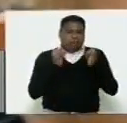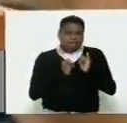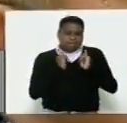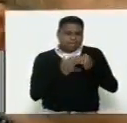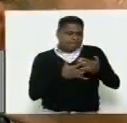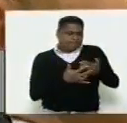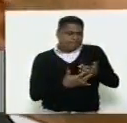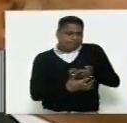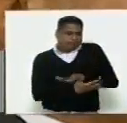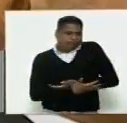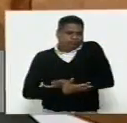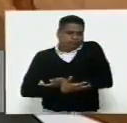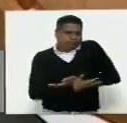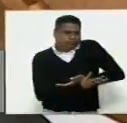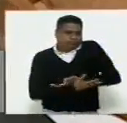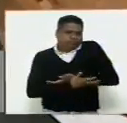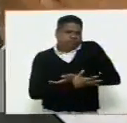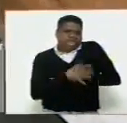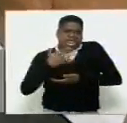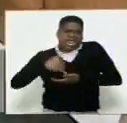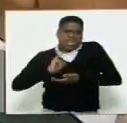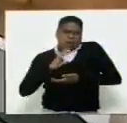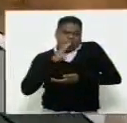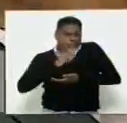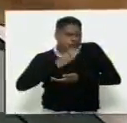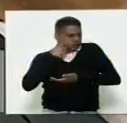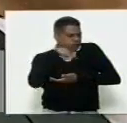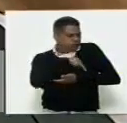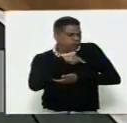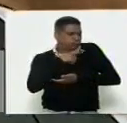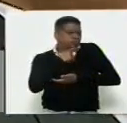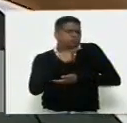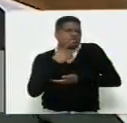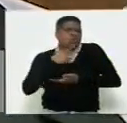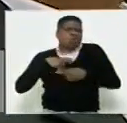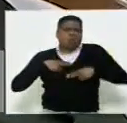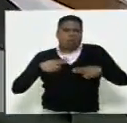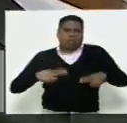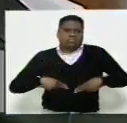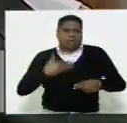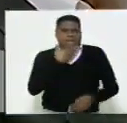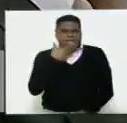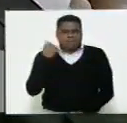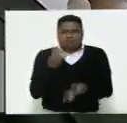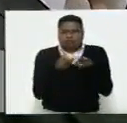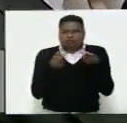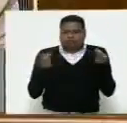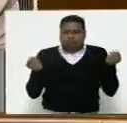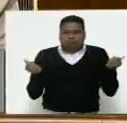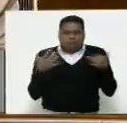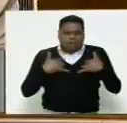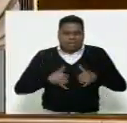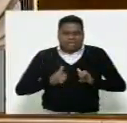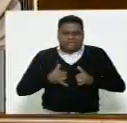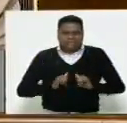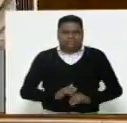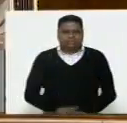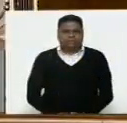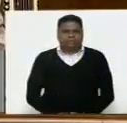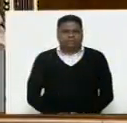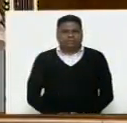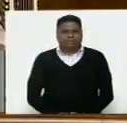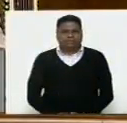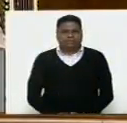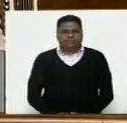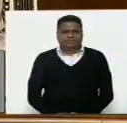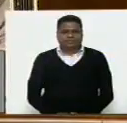entre la mujer y su hijo y tener un parto humanizado. Yo quiero invitar, en representación de la ministra Blanca Caut,